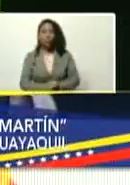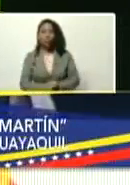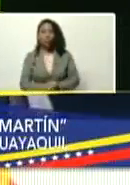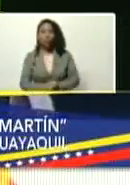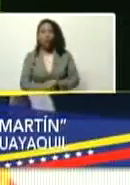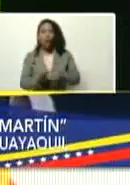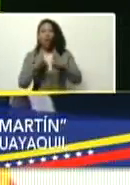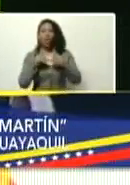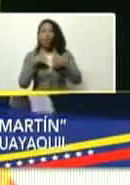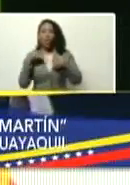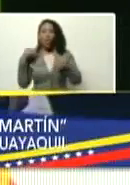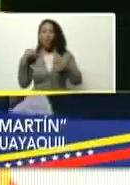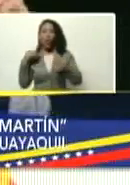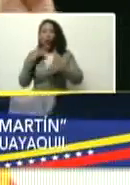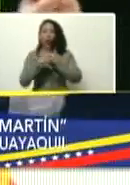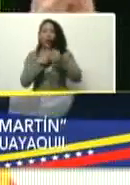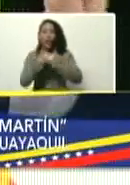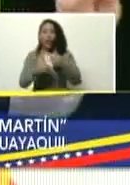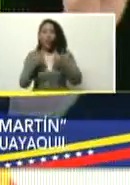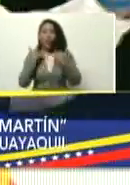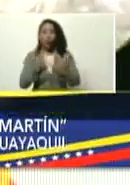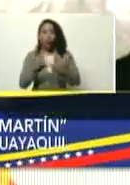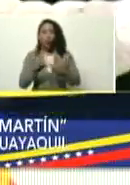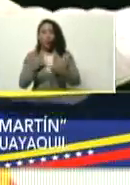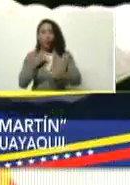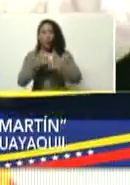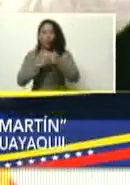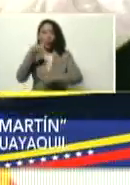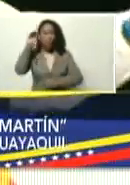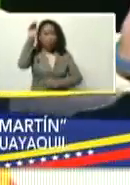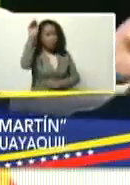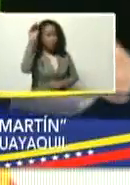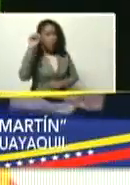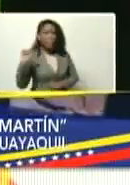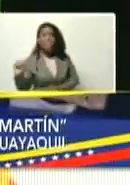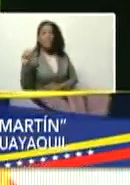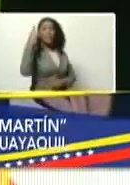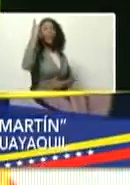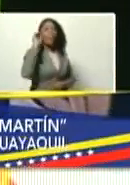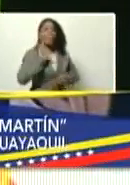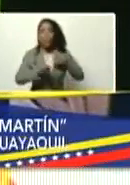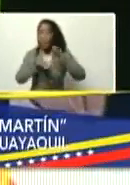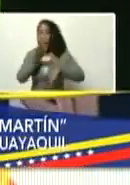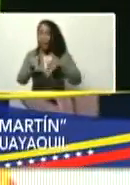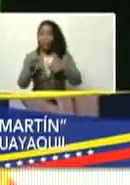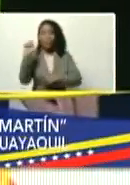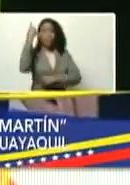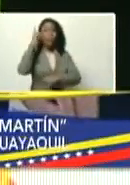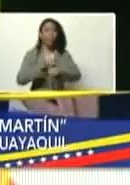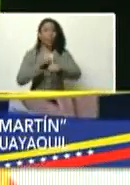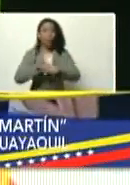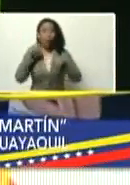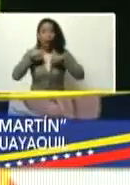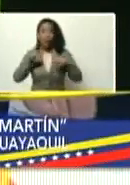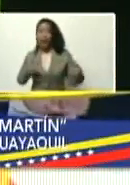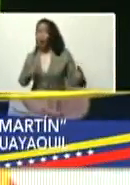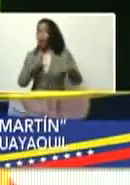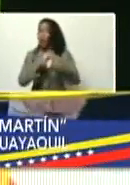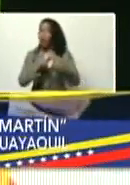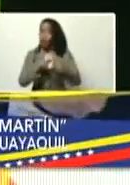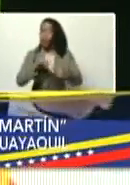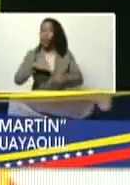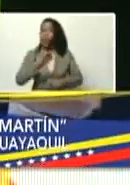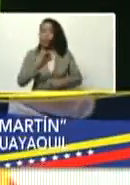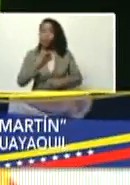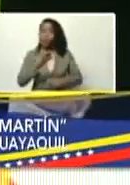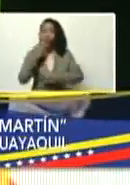todo lo que se ha hecho y todo lo que hagamos después va a tener siempre como primer paso, como primer momento, este encuentro. Y por eso es imperecedero y por